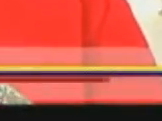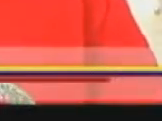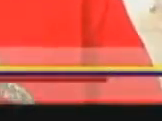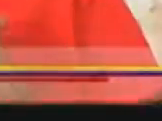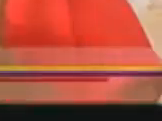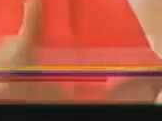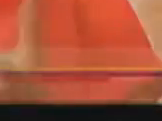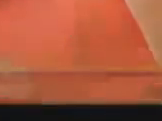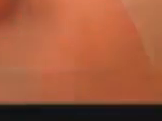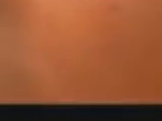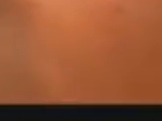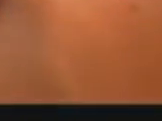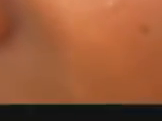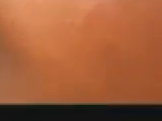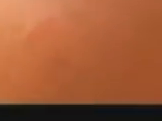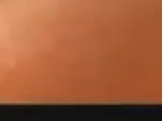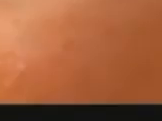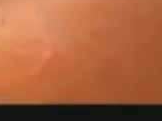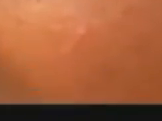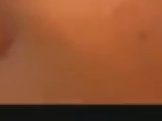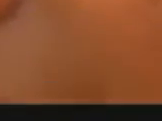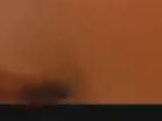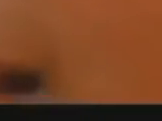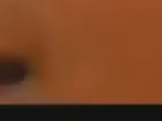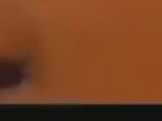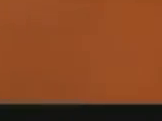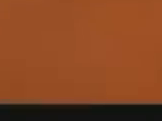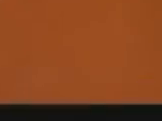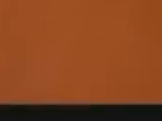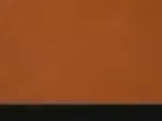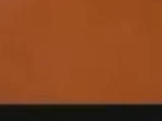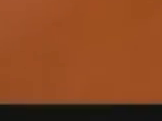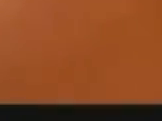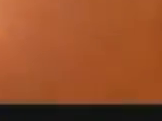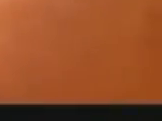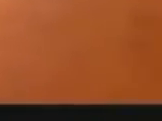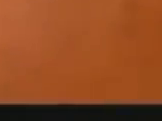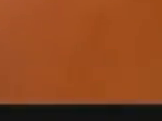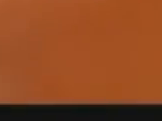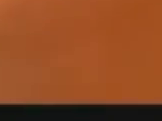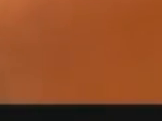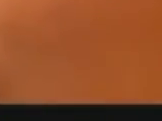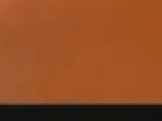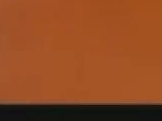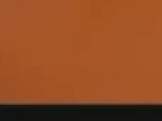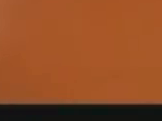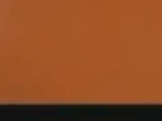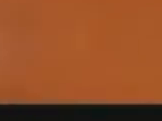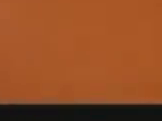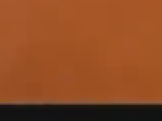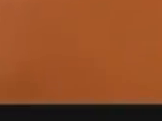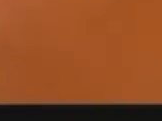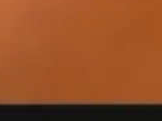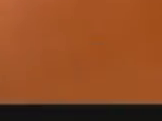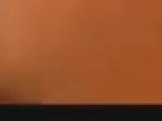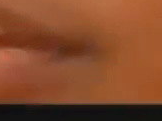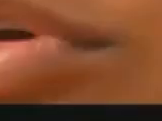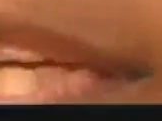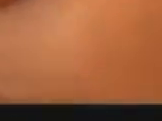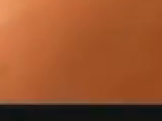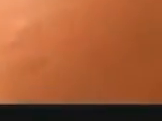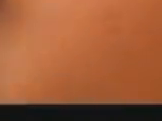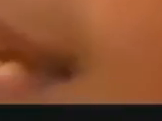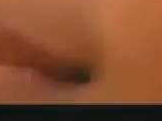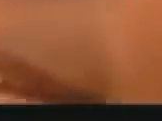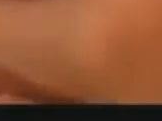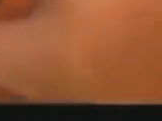mu es grato saber que gracias a este barri bar tricolor mucha gente ha suido